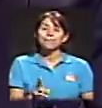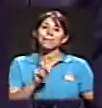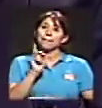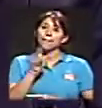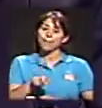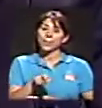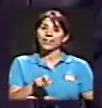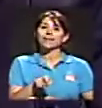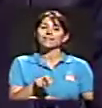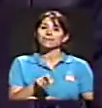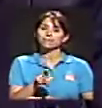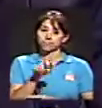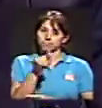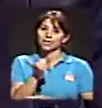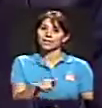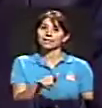ser